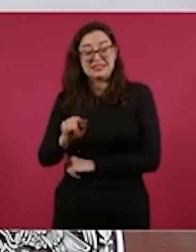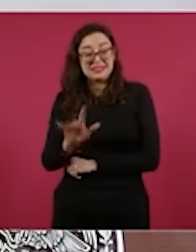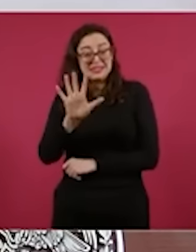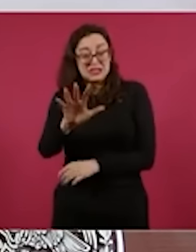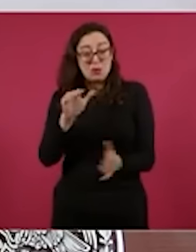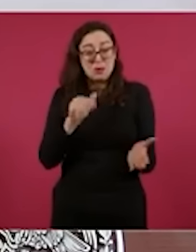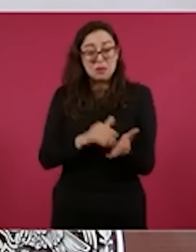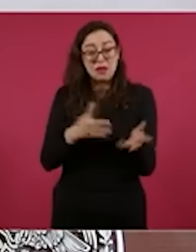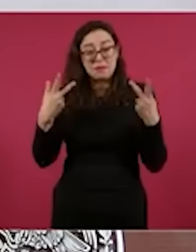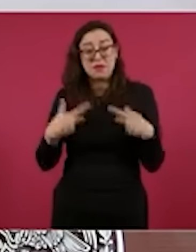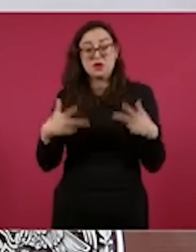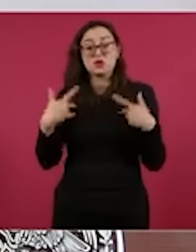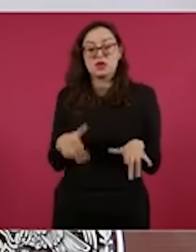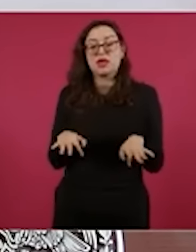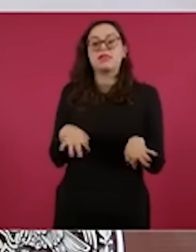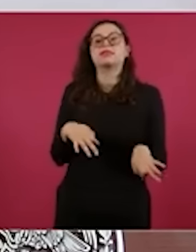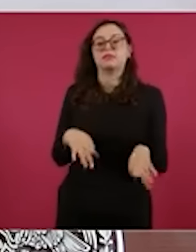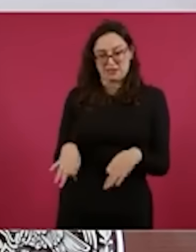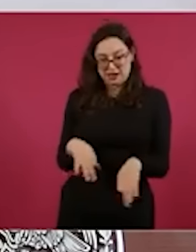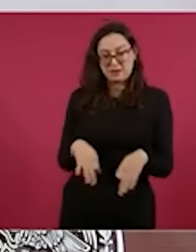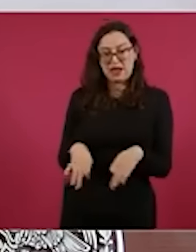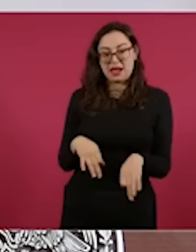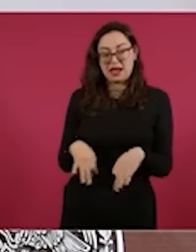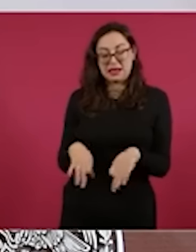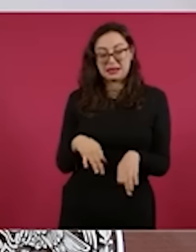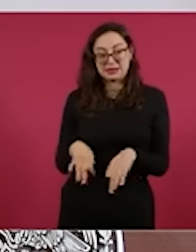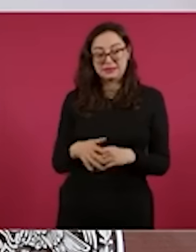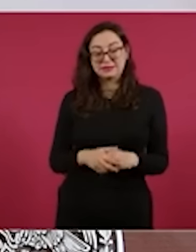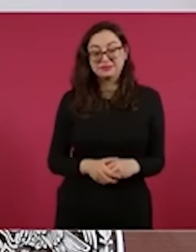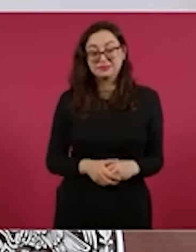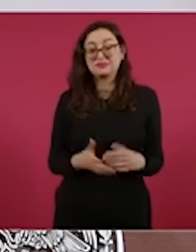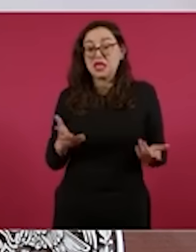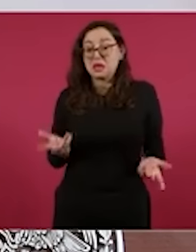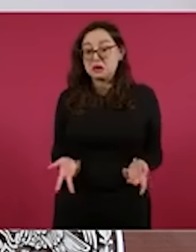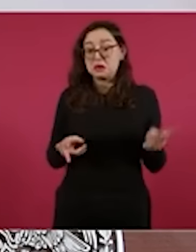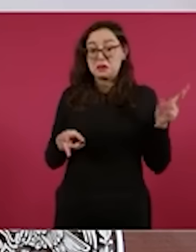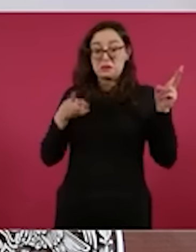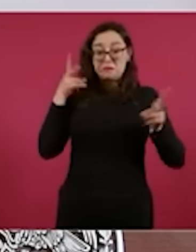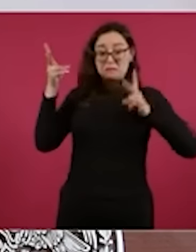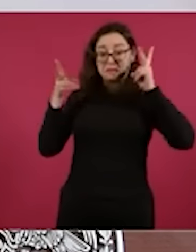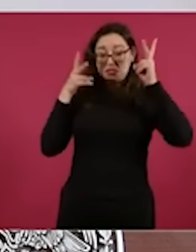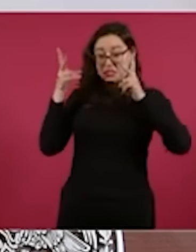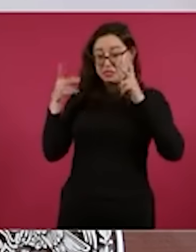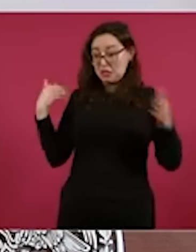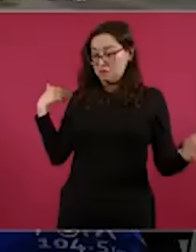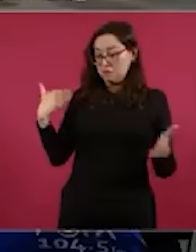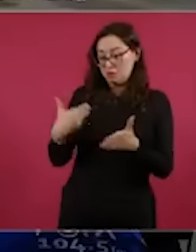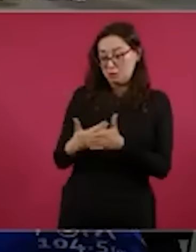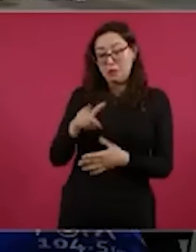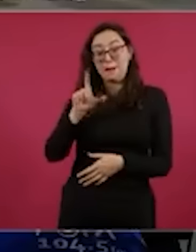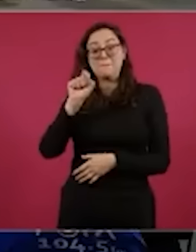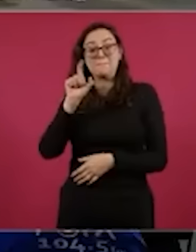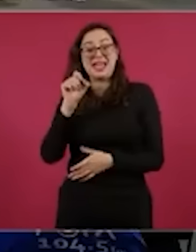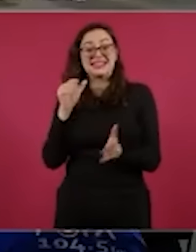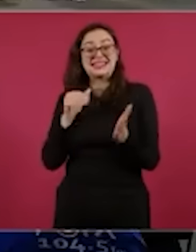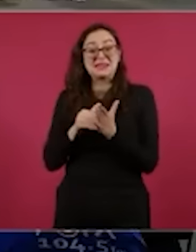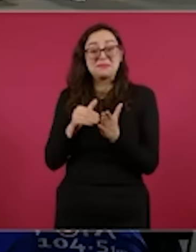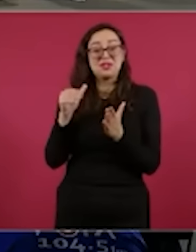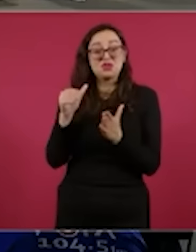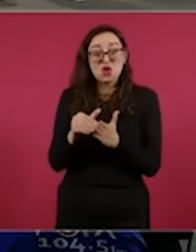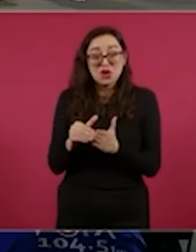indirectos, y las visitas a Chapultepec se calcula que van a pasar de 20 millones de